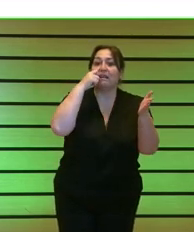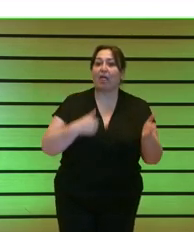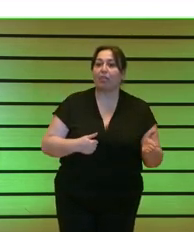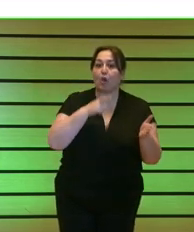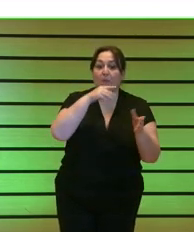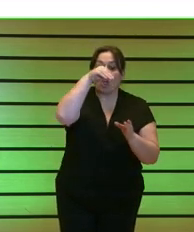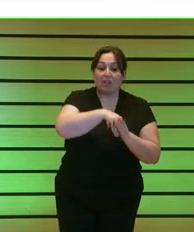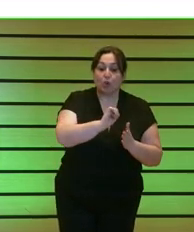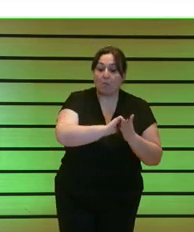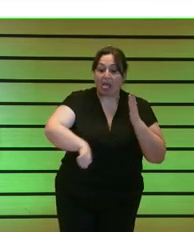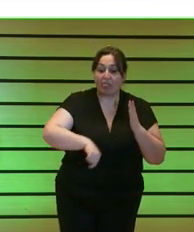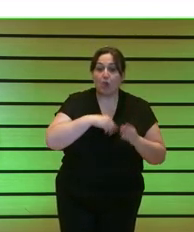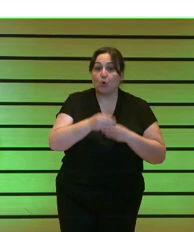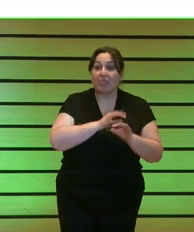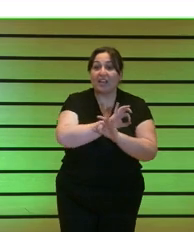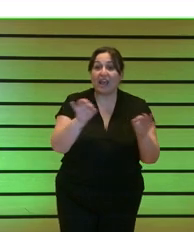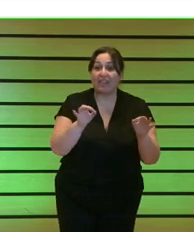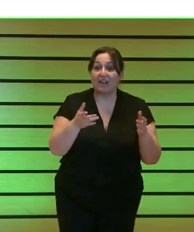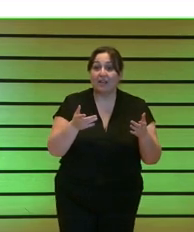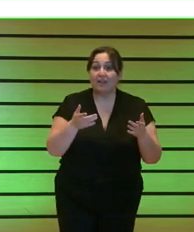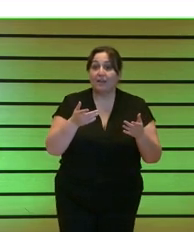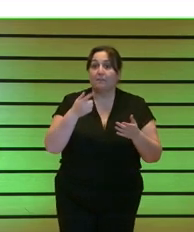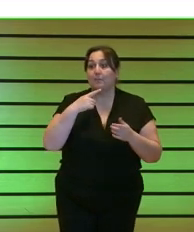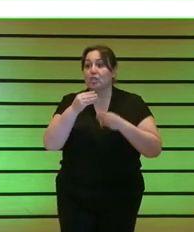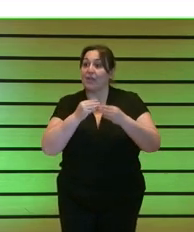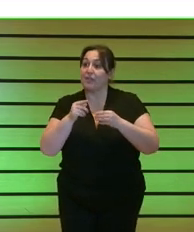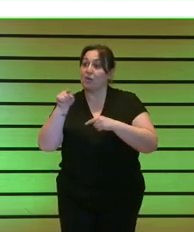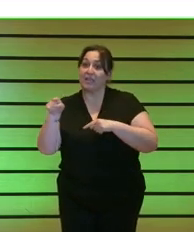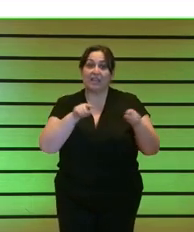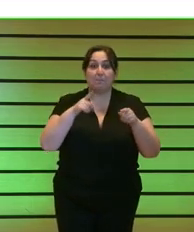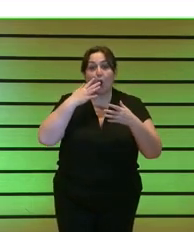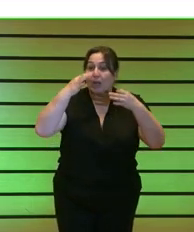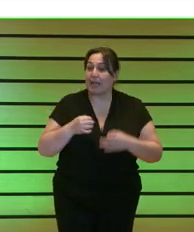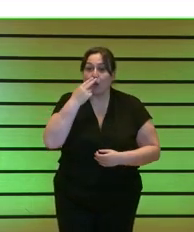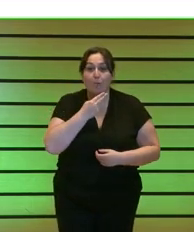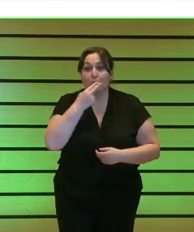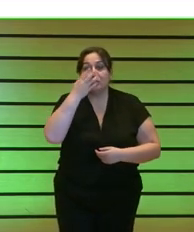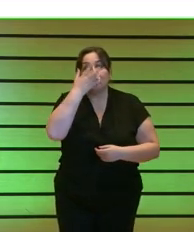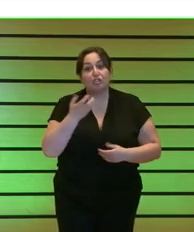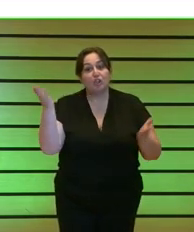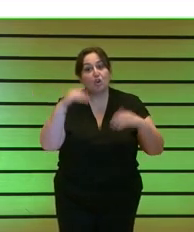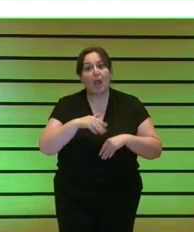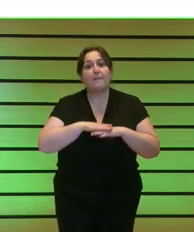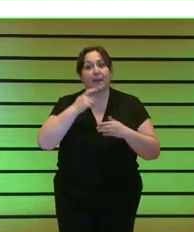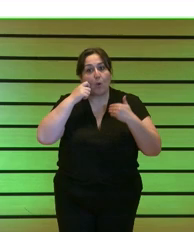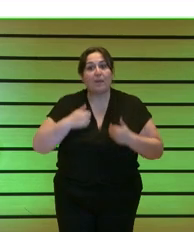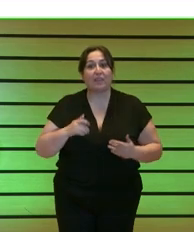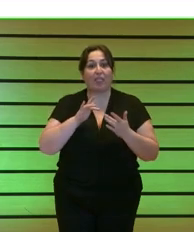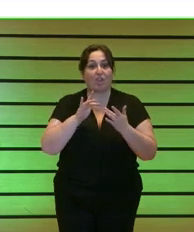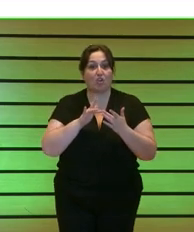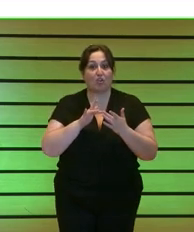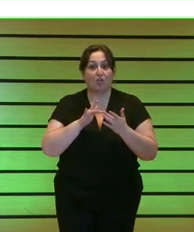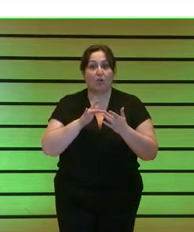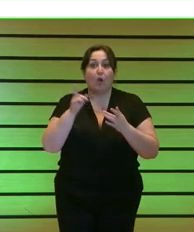hechos ni compromisos En un copiar y plagiar vamos haciendo de aquí para allá pero en realidad no hay un compromiso serio con esa humanización en mi entorno